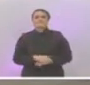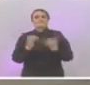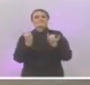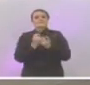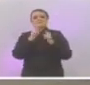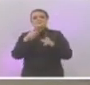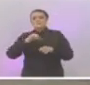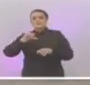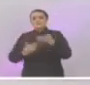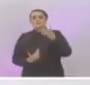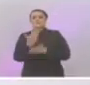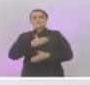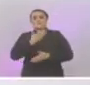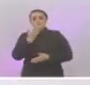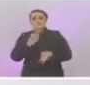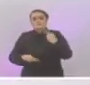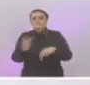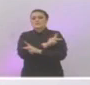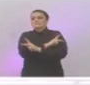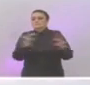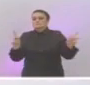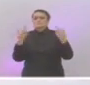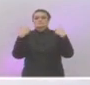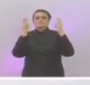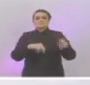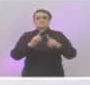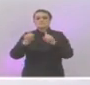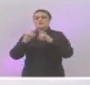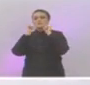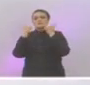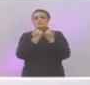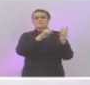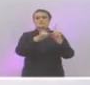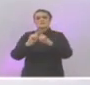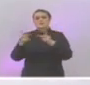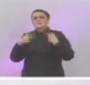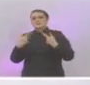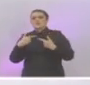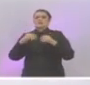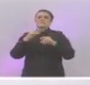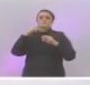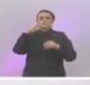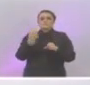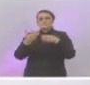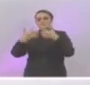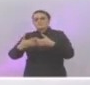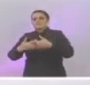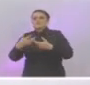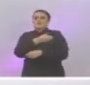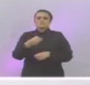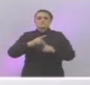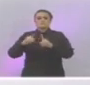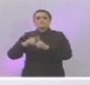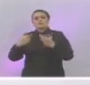De igual modo, esta mañana doy la bienvenida a todos los representantes de la sociedad civil, dirigentes de organizaciones empresariales, laborales